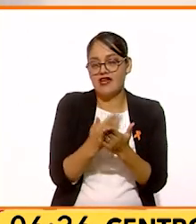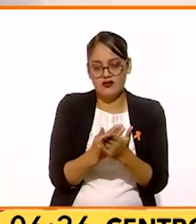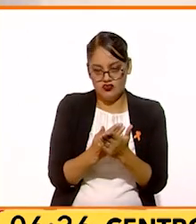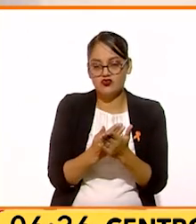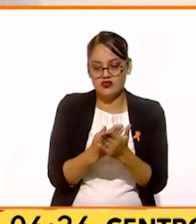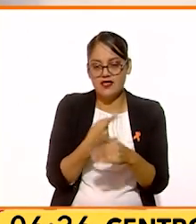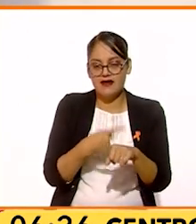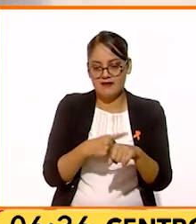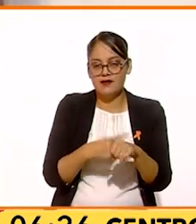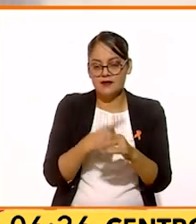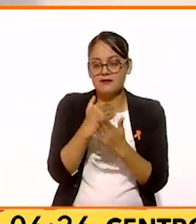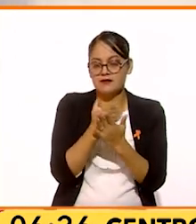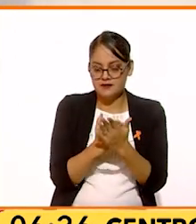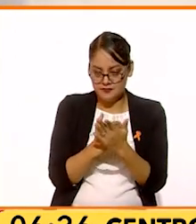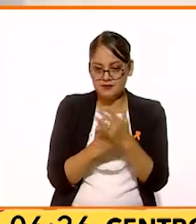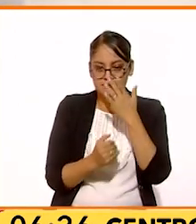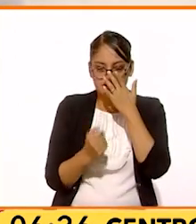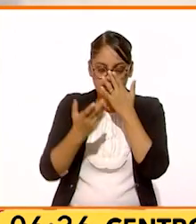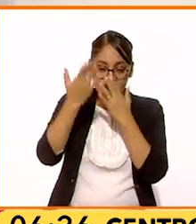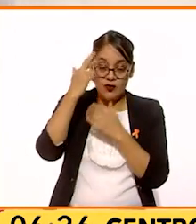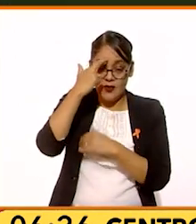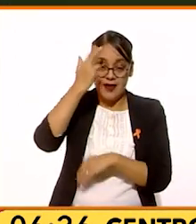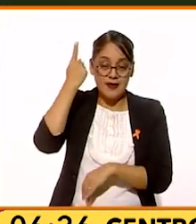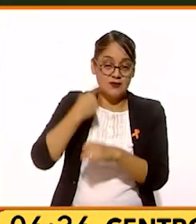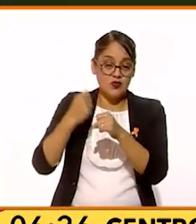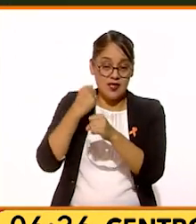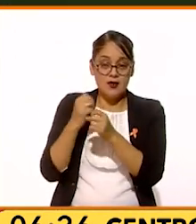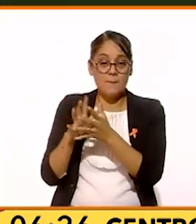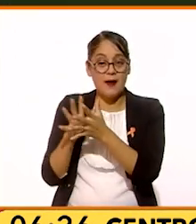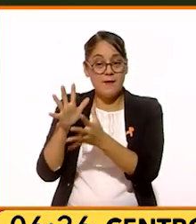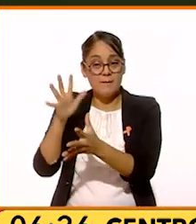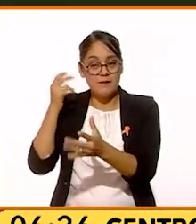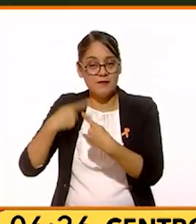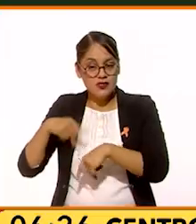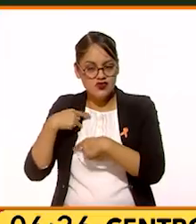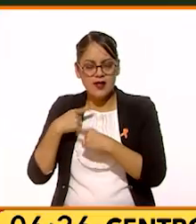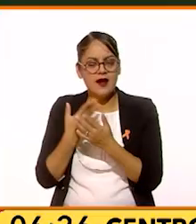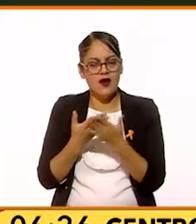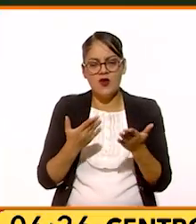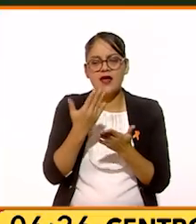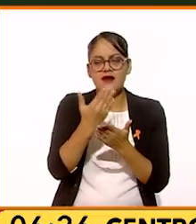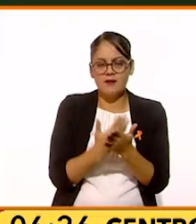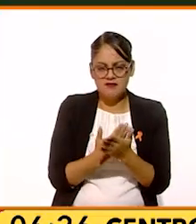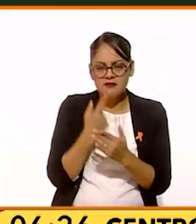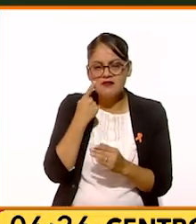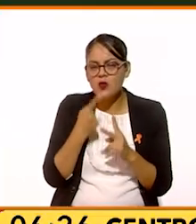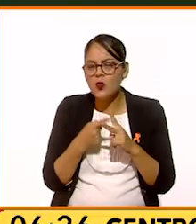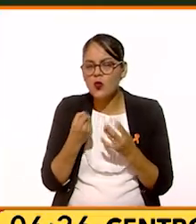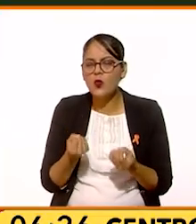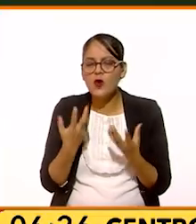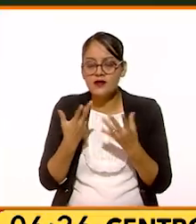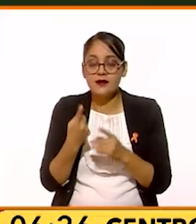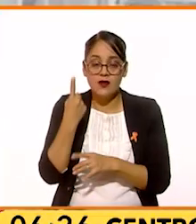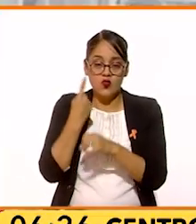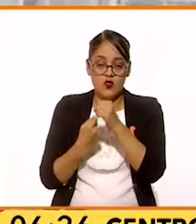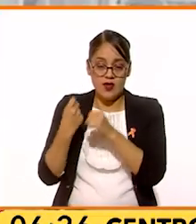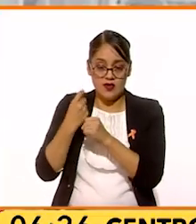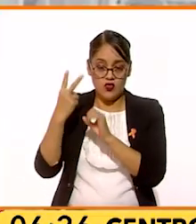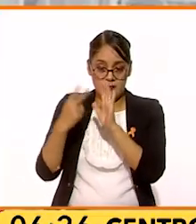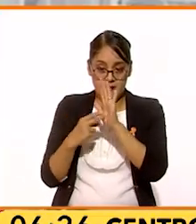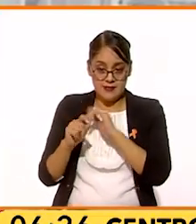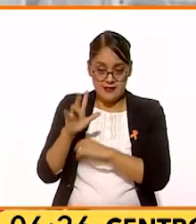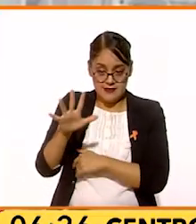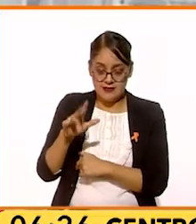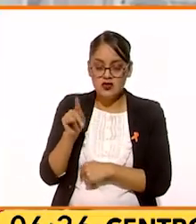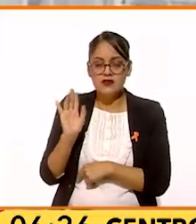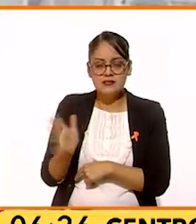cuando lo hemos comparado con lo que nos ocurrió el año pasado. Si hablamos en términos de números absolutos, el año pasado a esta semana